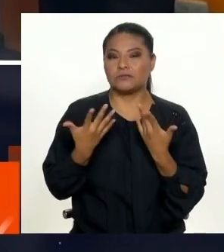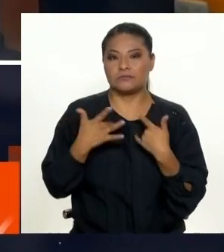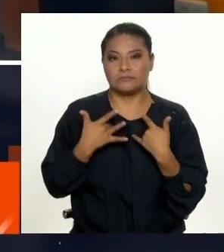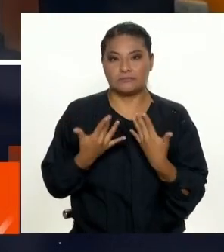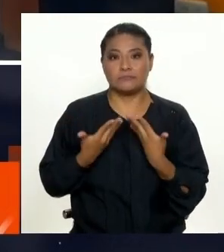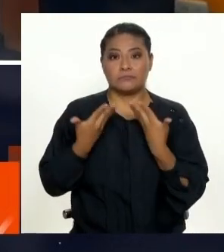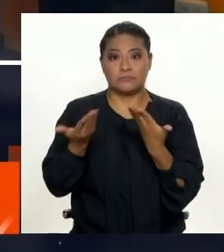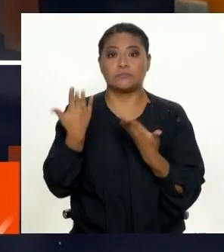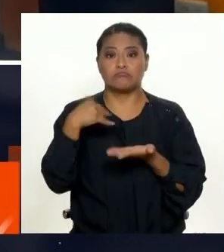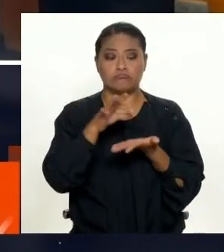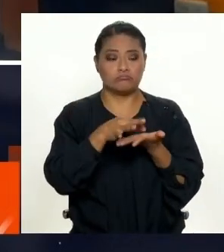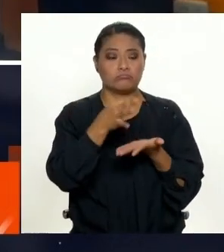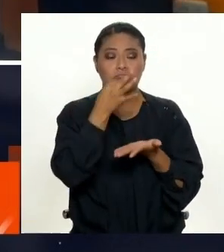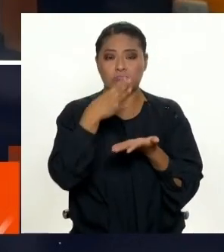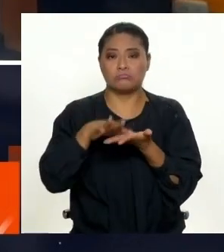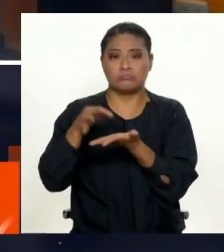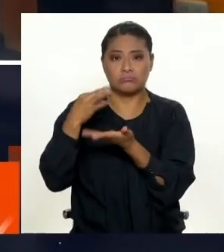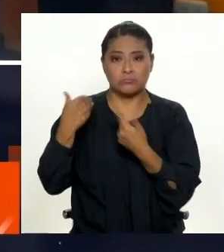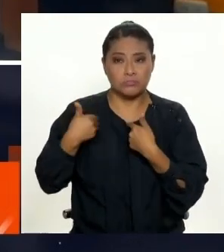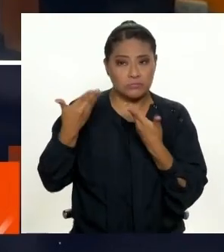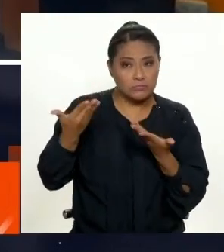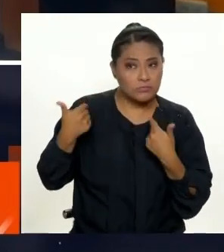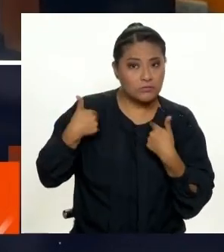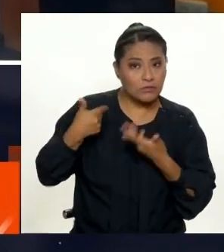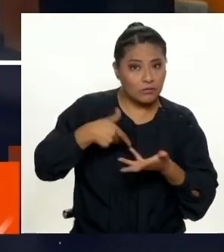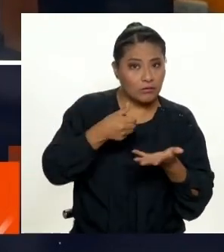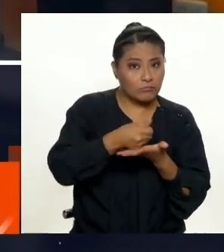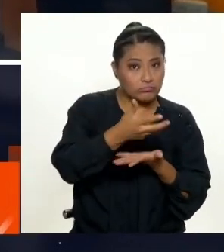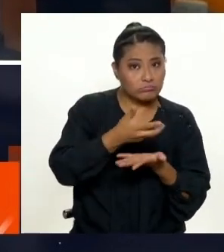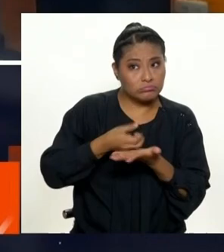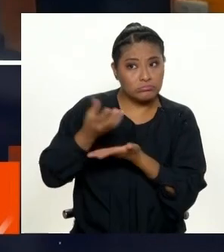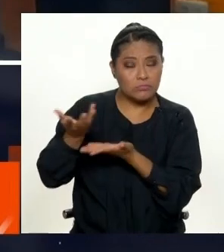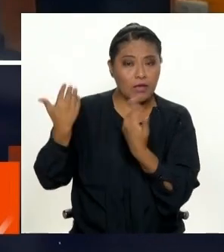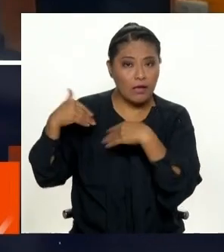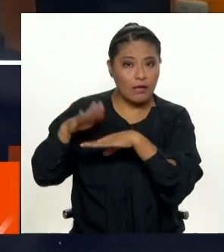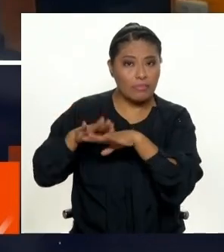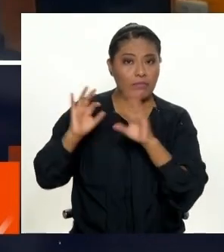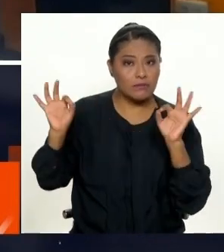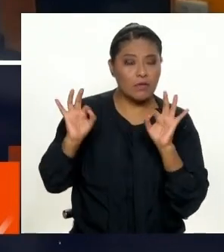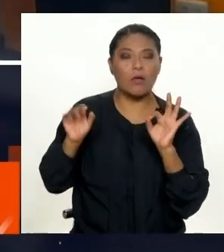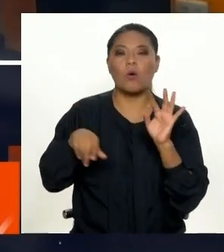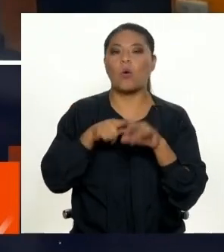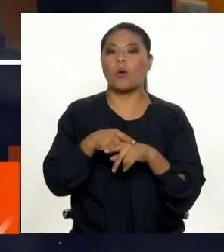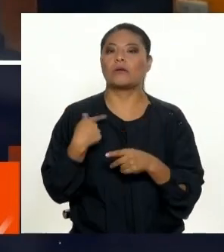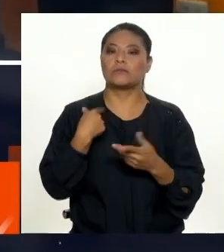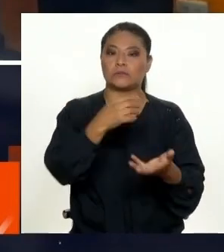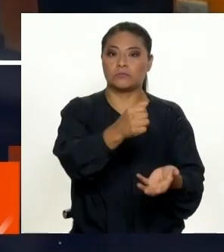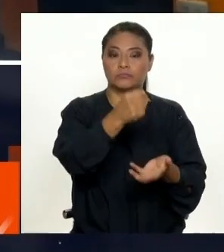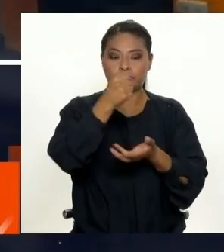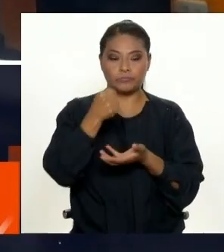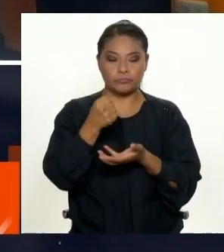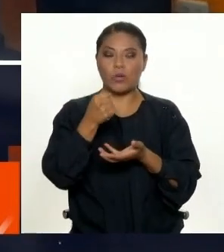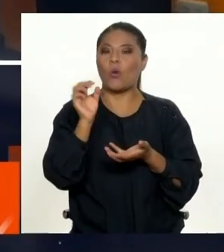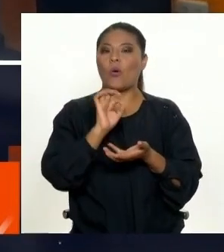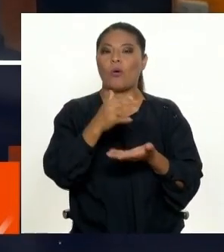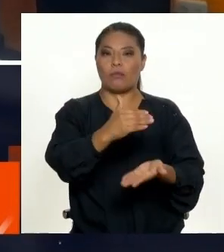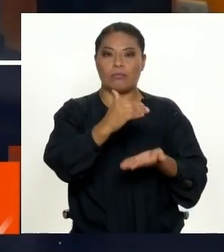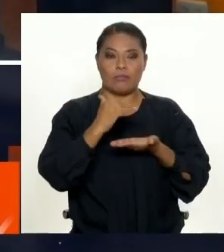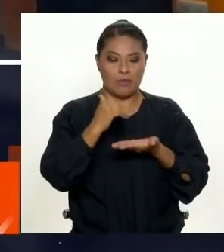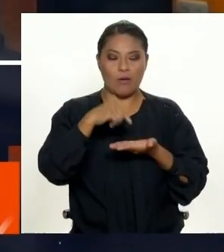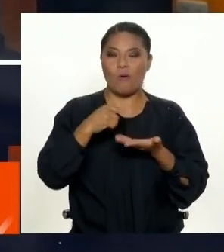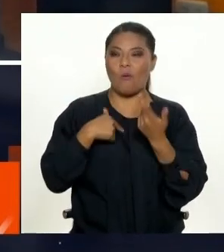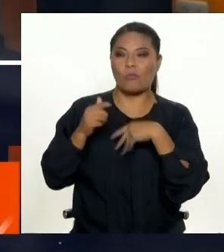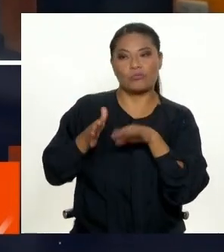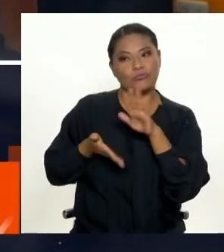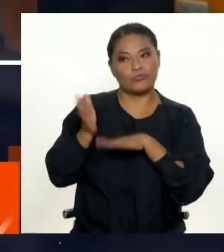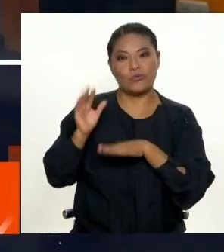medicamentos para atender a los pacientes, si los establecimientos de salud están recibiendo y cuentan, y los pacientes sobre todo